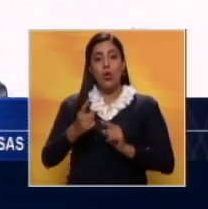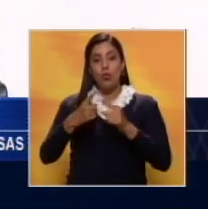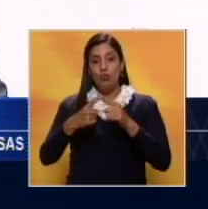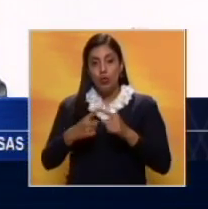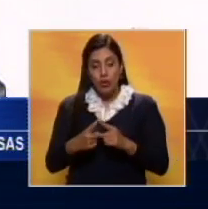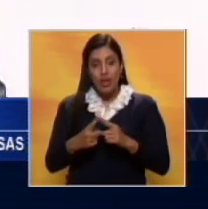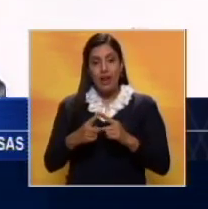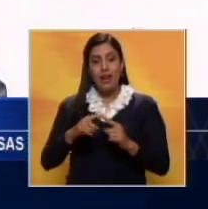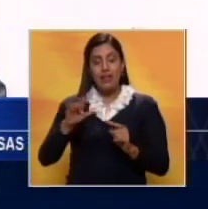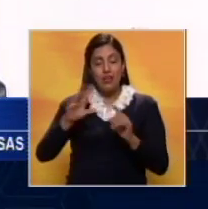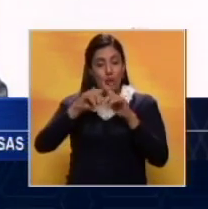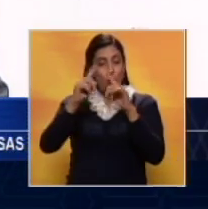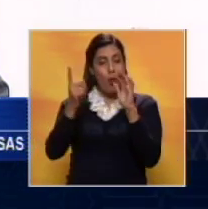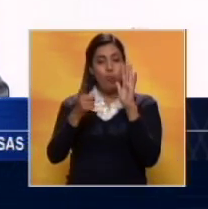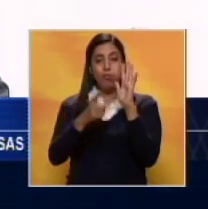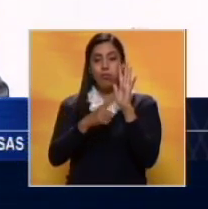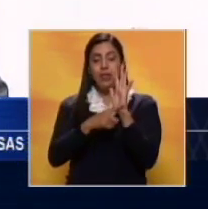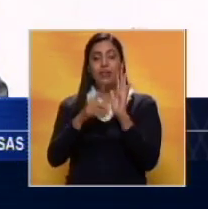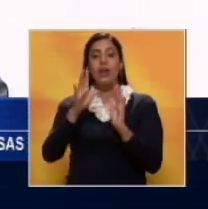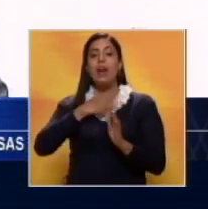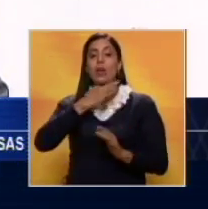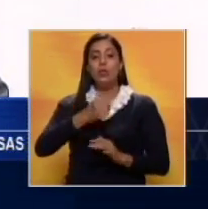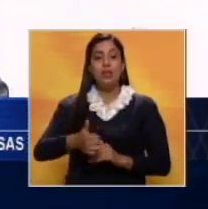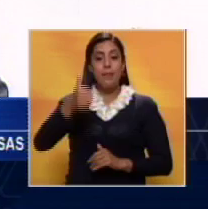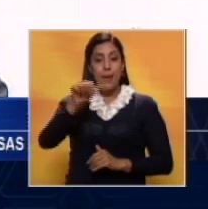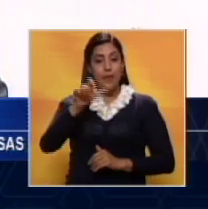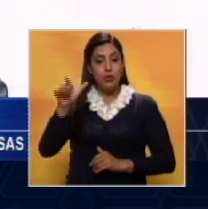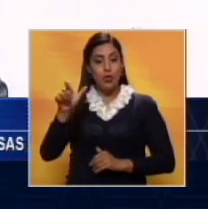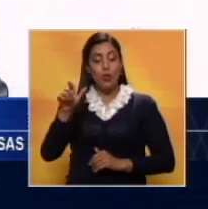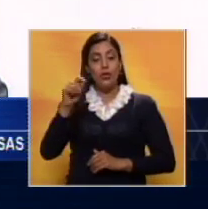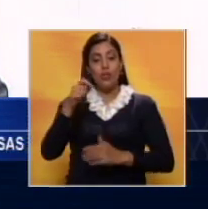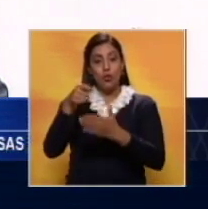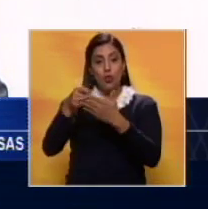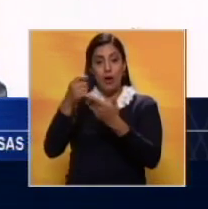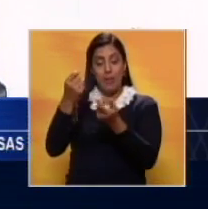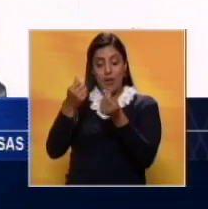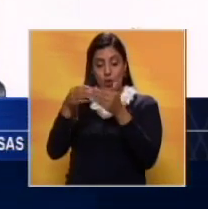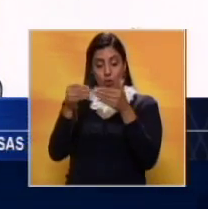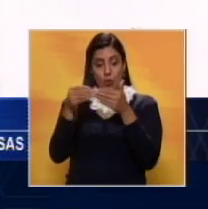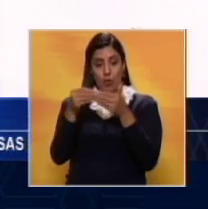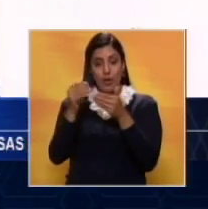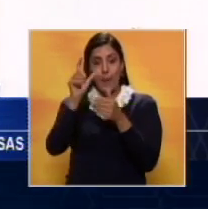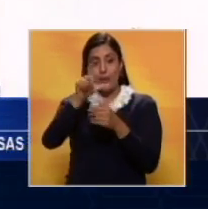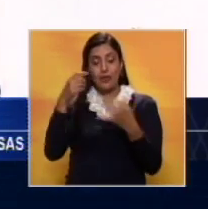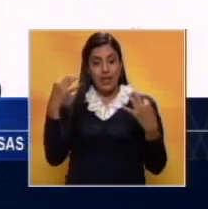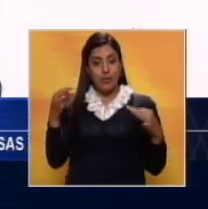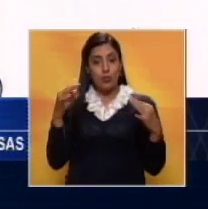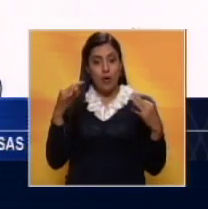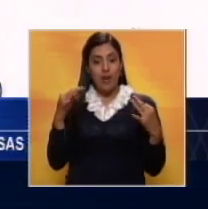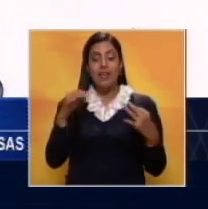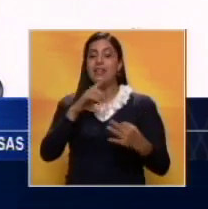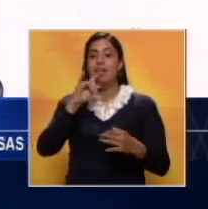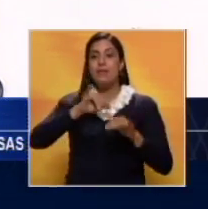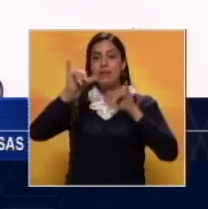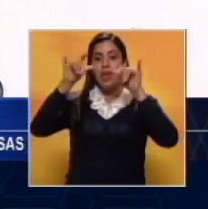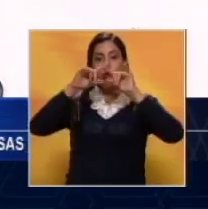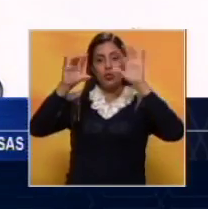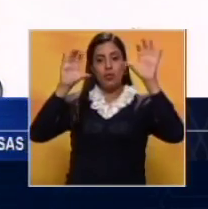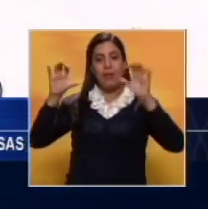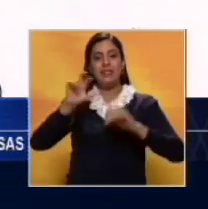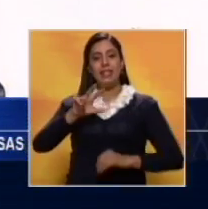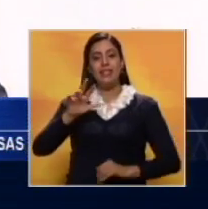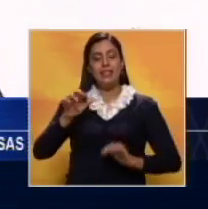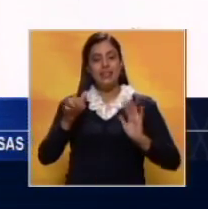el elemento total preferido al momento de darle destino a su divisa en el caso de las personas naturales. Los viajes al exterior están